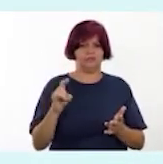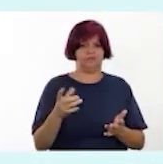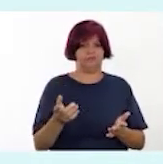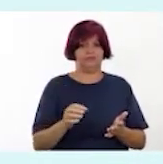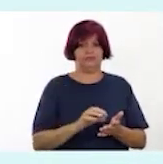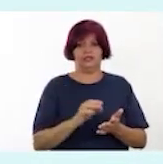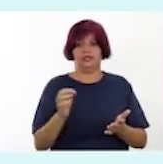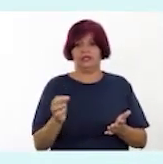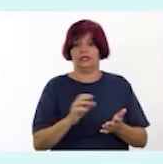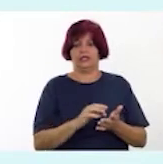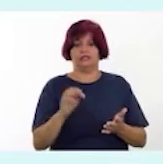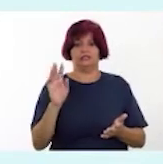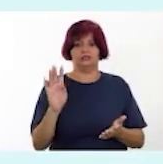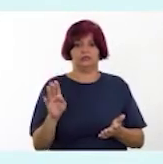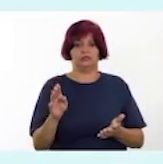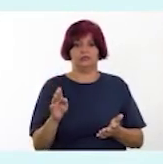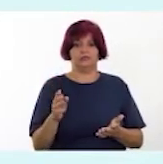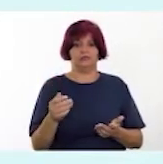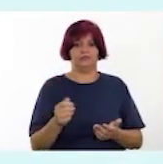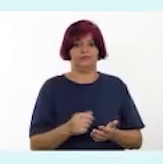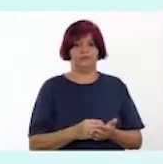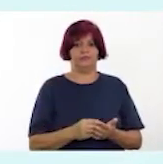página 41,